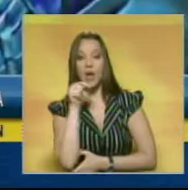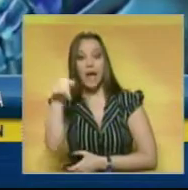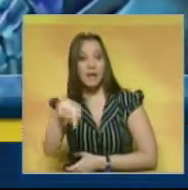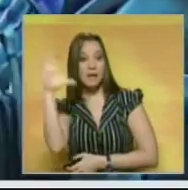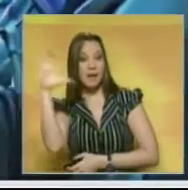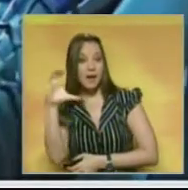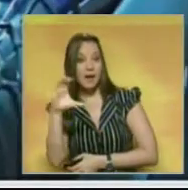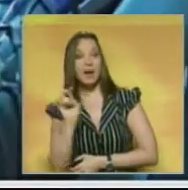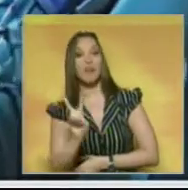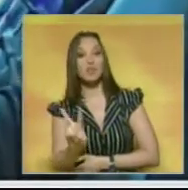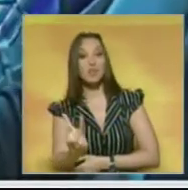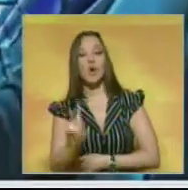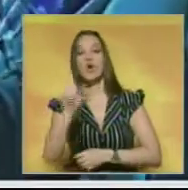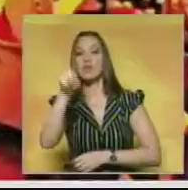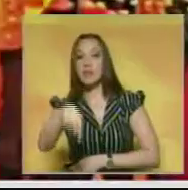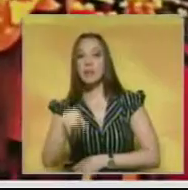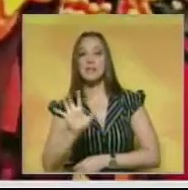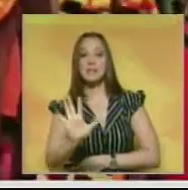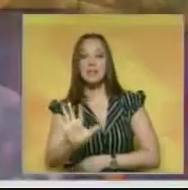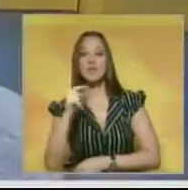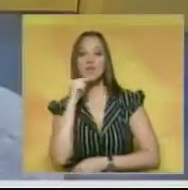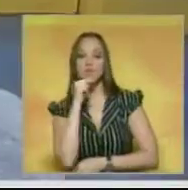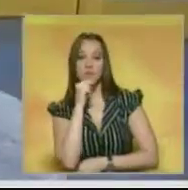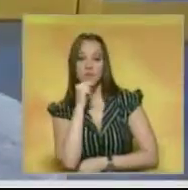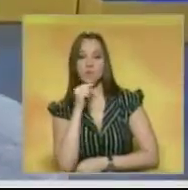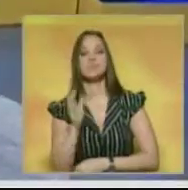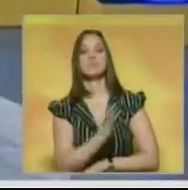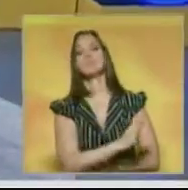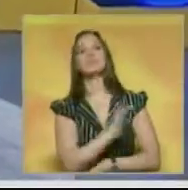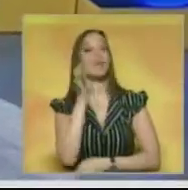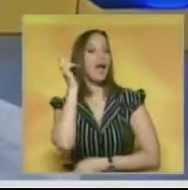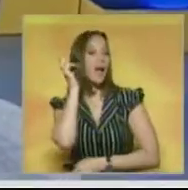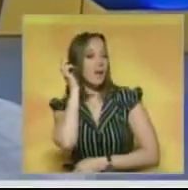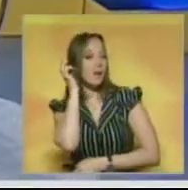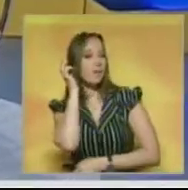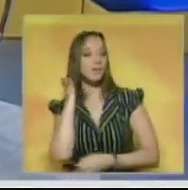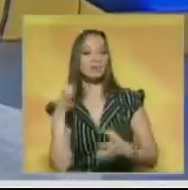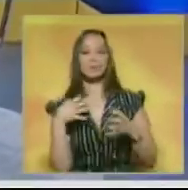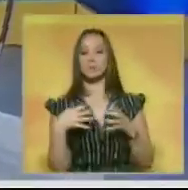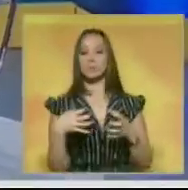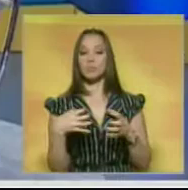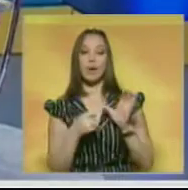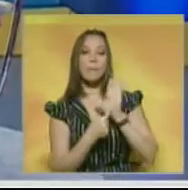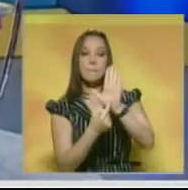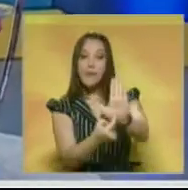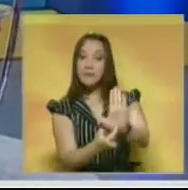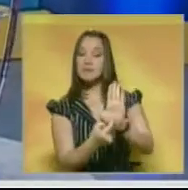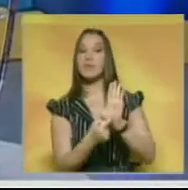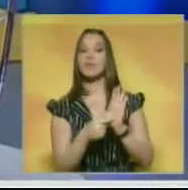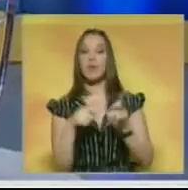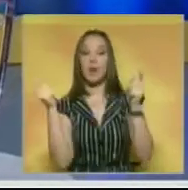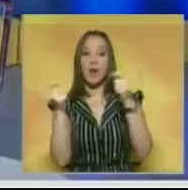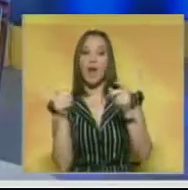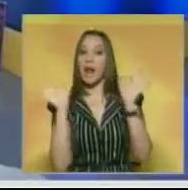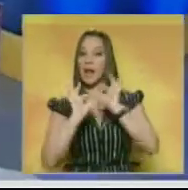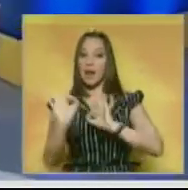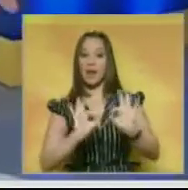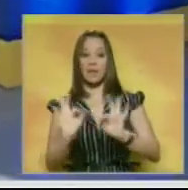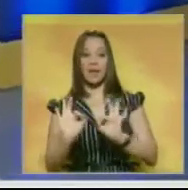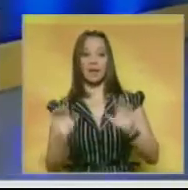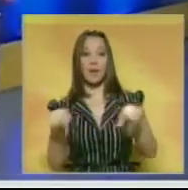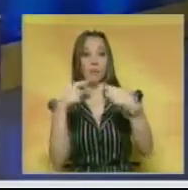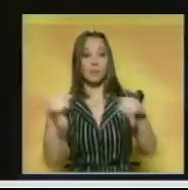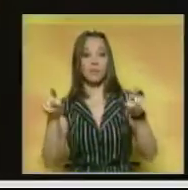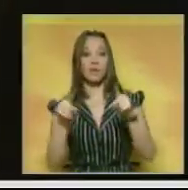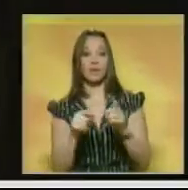Caracas el 2 y el 5 de octubre. Y la Beba Rojas presentó a la prensa su nuevo show teatral musical Beba